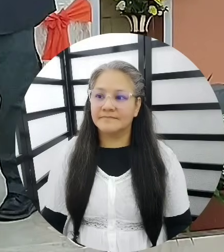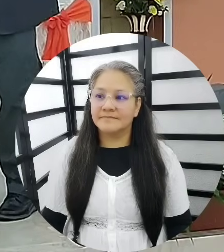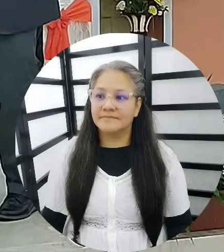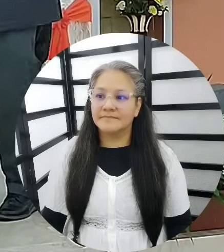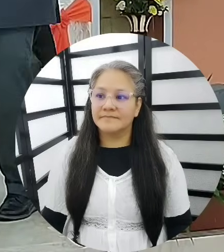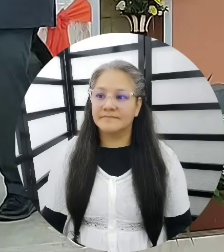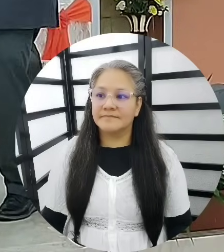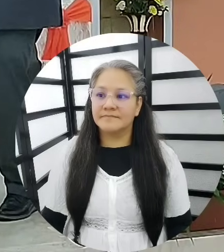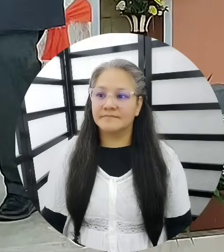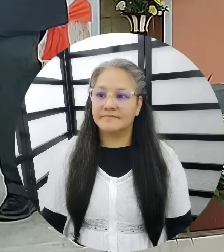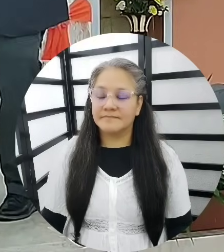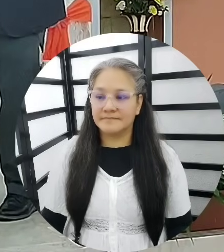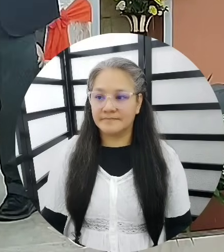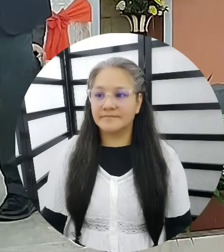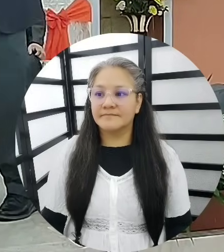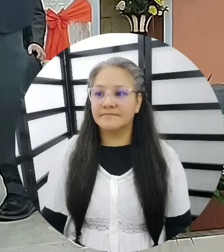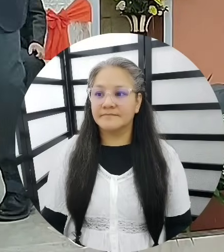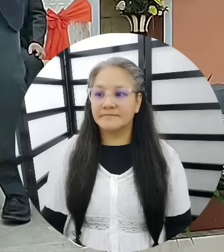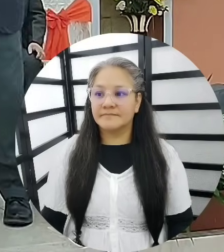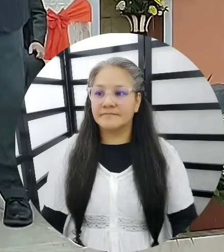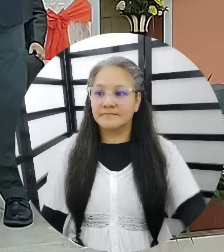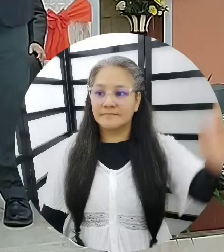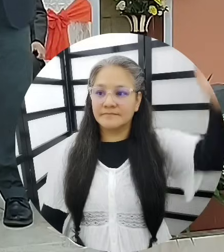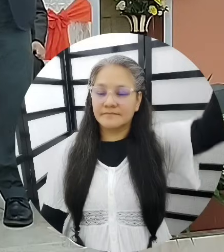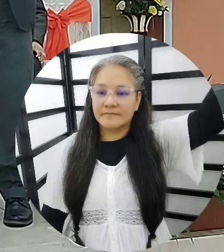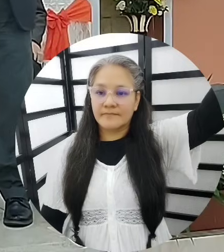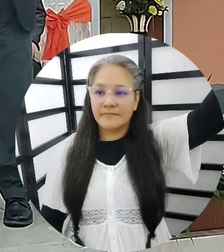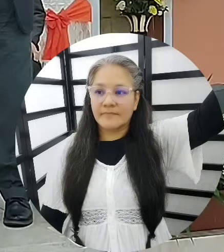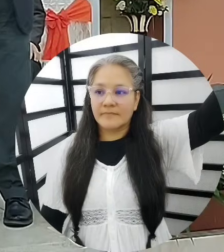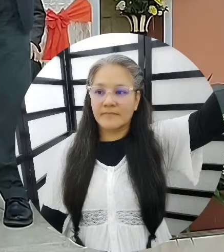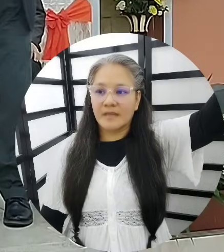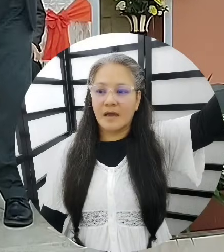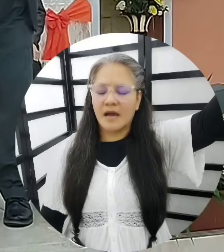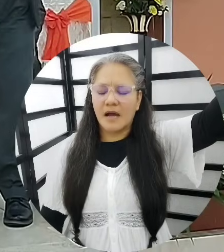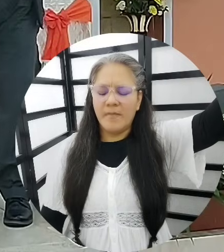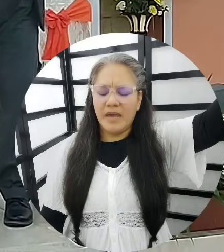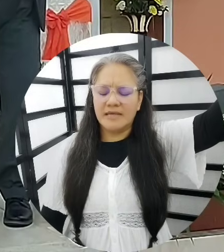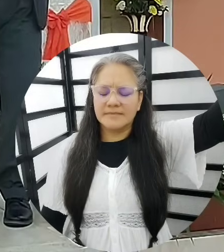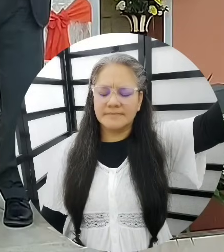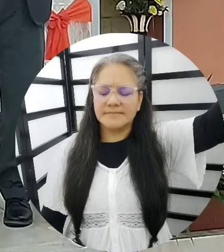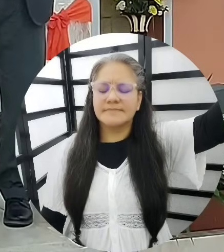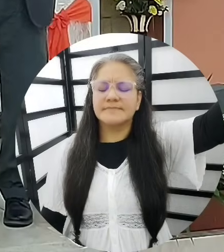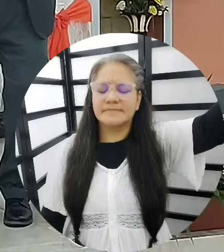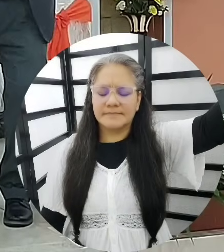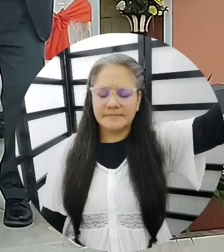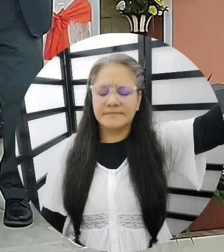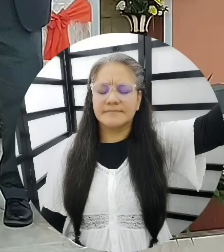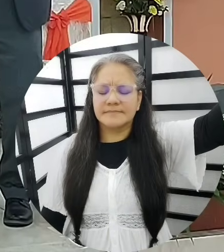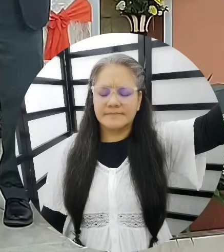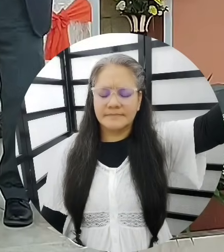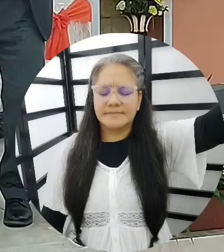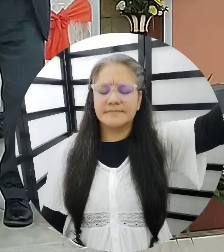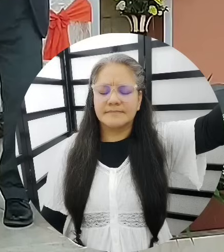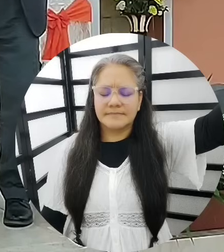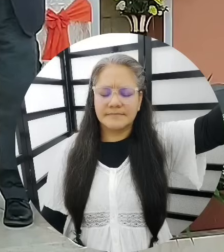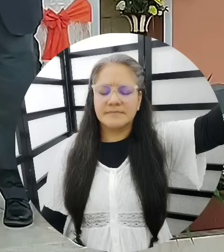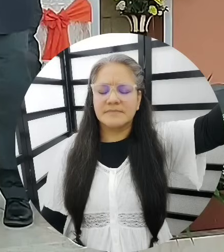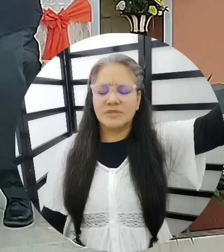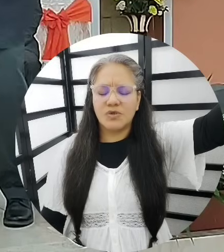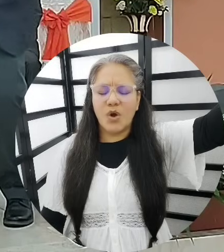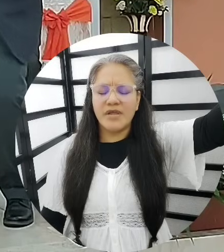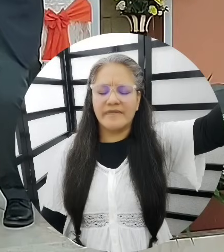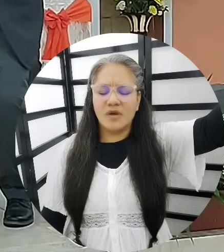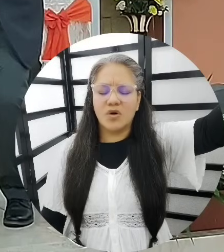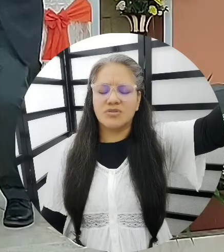34 dice que los ojos de Jehová están abiertos sobre los justos, los santos,